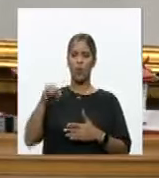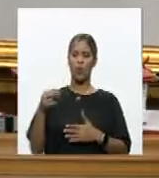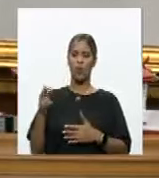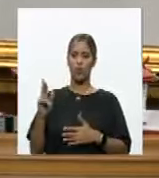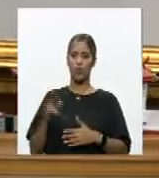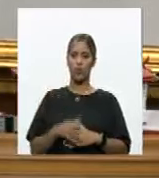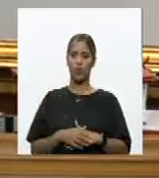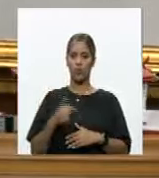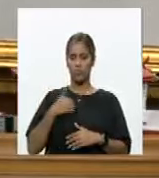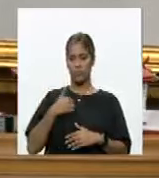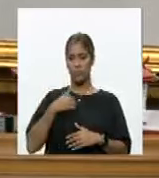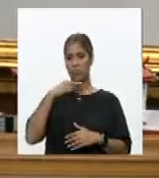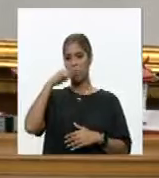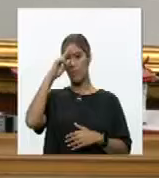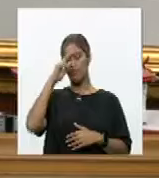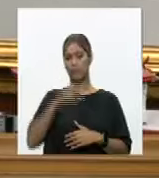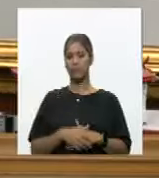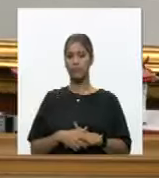Rodríguez, mi padre.